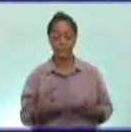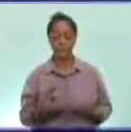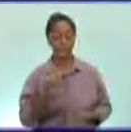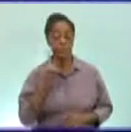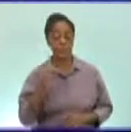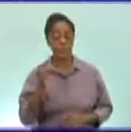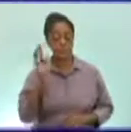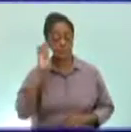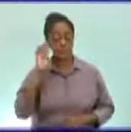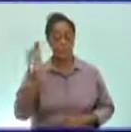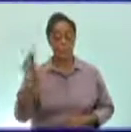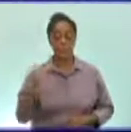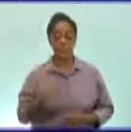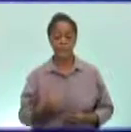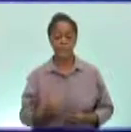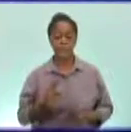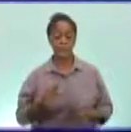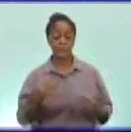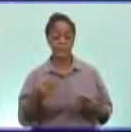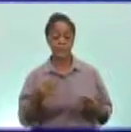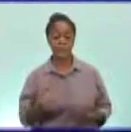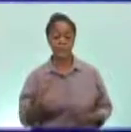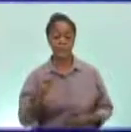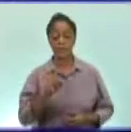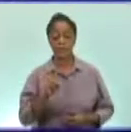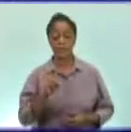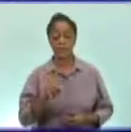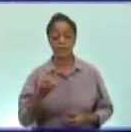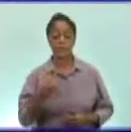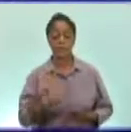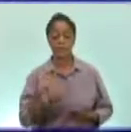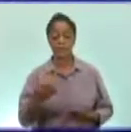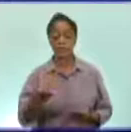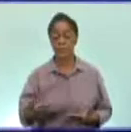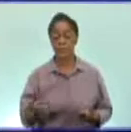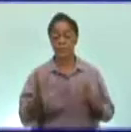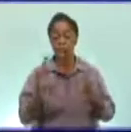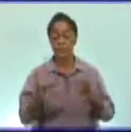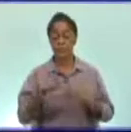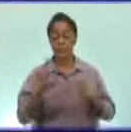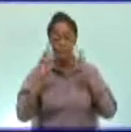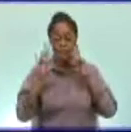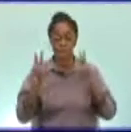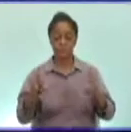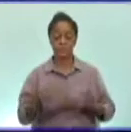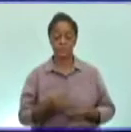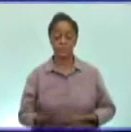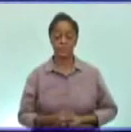a recordar cuál es la unidad que presentan los seres vivos.